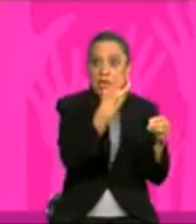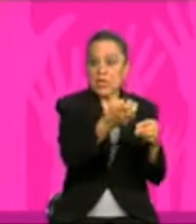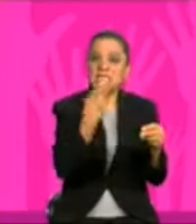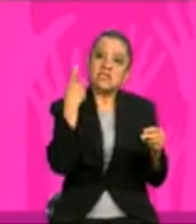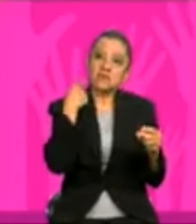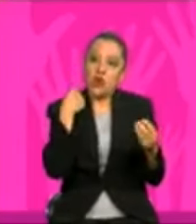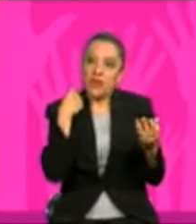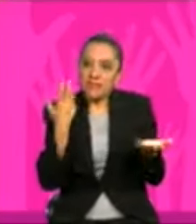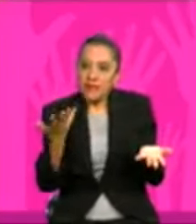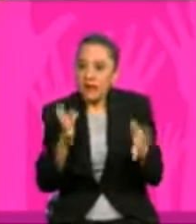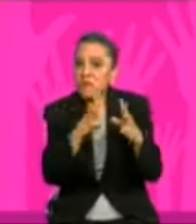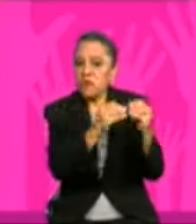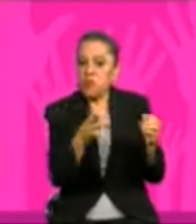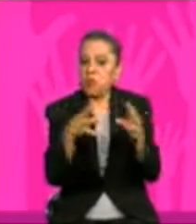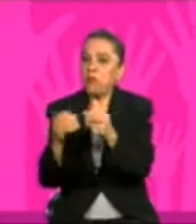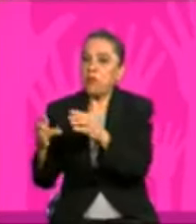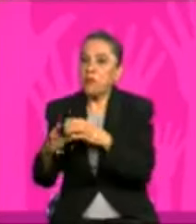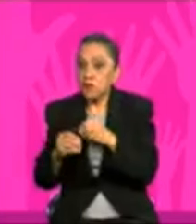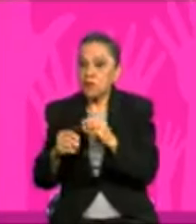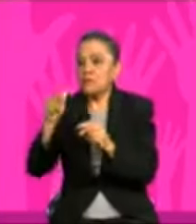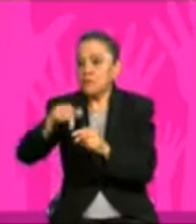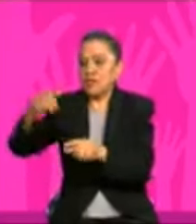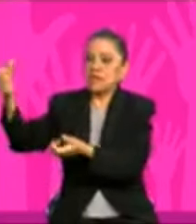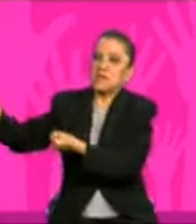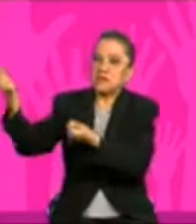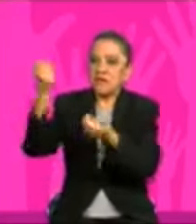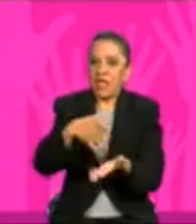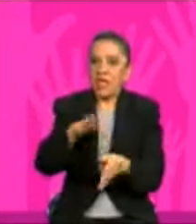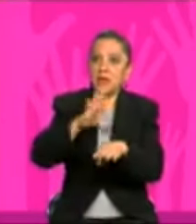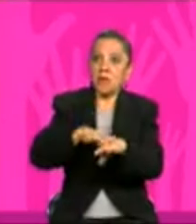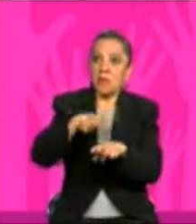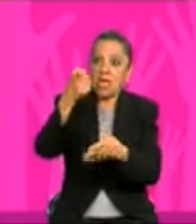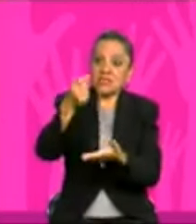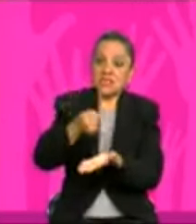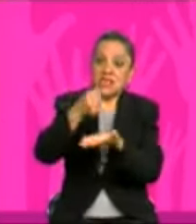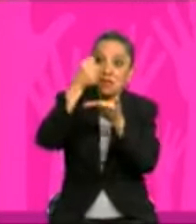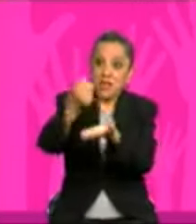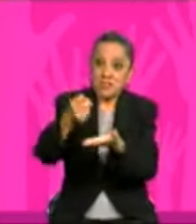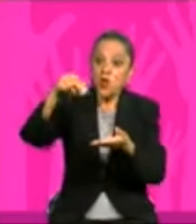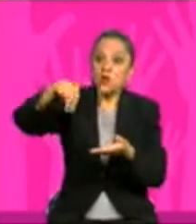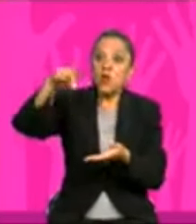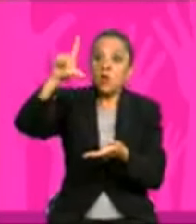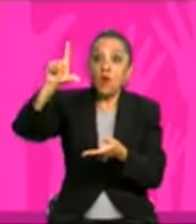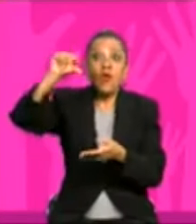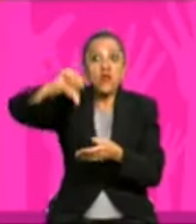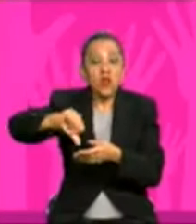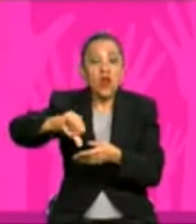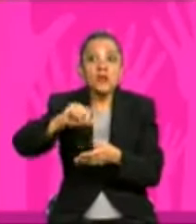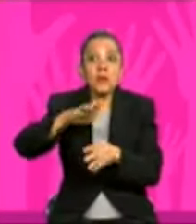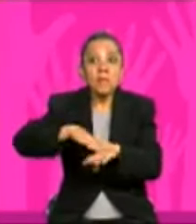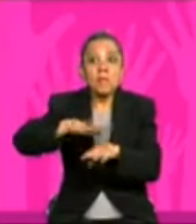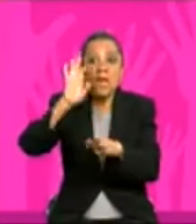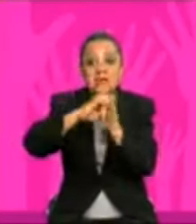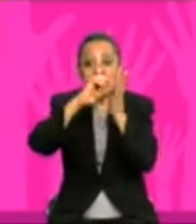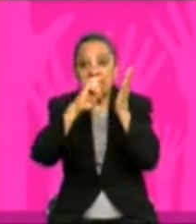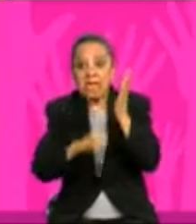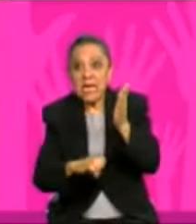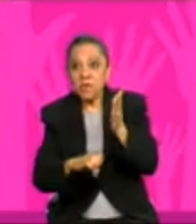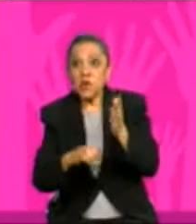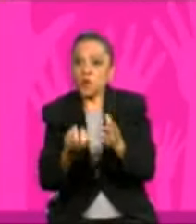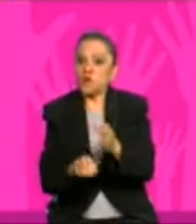públicas. Vamos a traer mayor inversión a Morelos, sí se puede. Nuevo León hoy está poniendo el ejemplo. Nos vincularemos con la